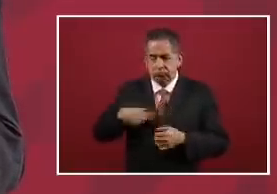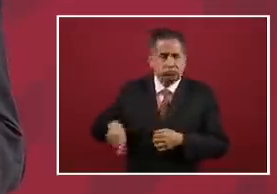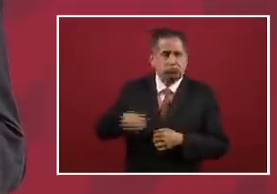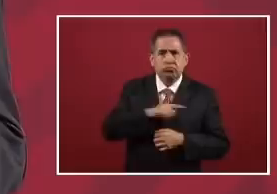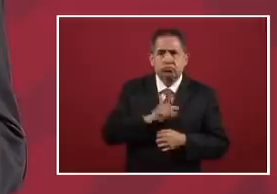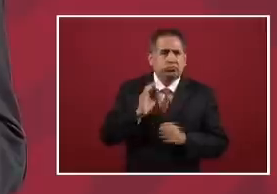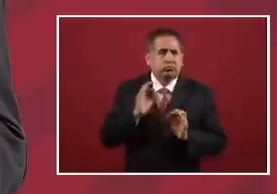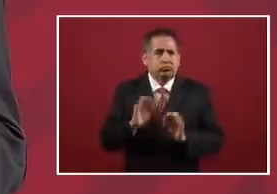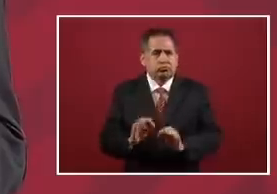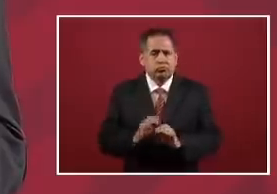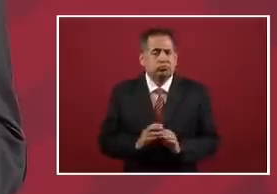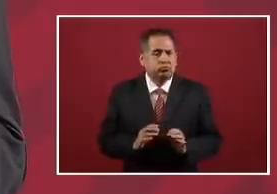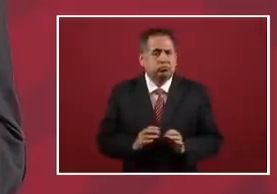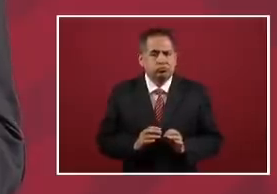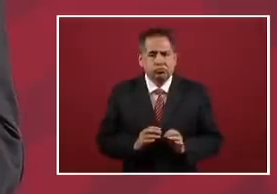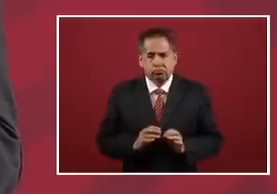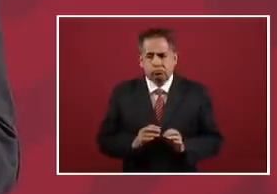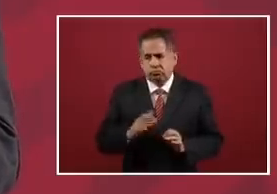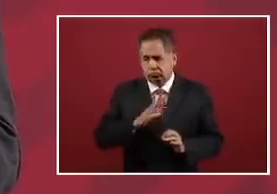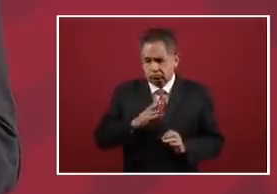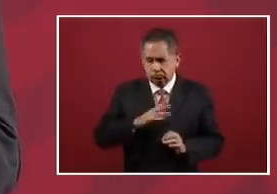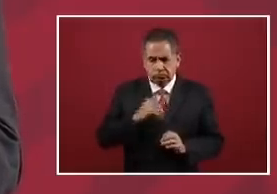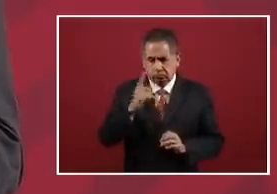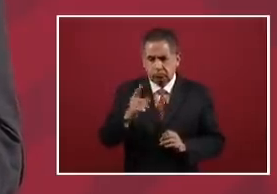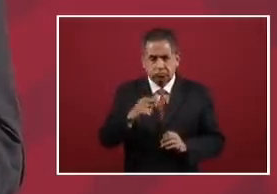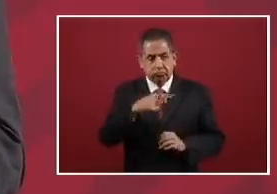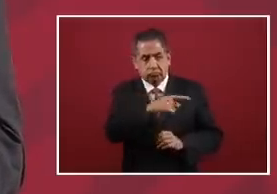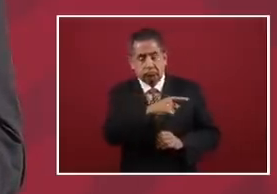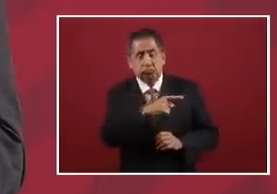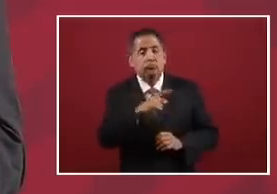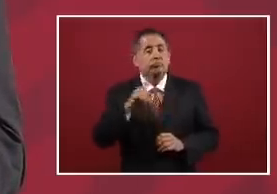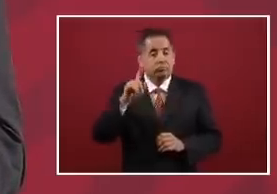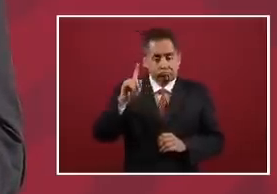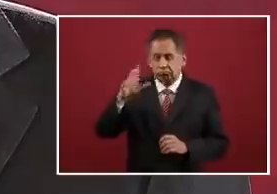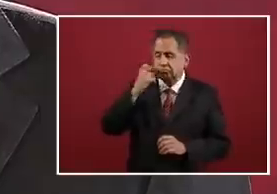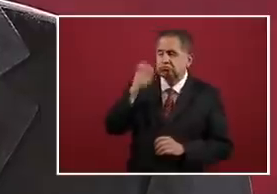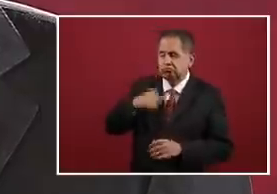existe un comprador.